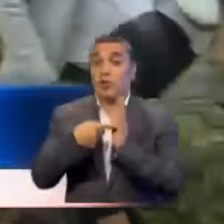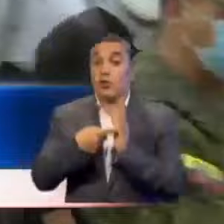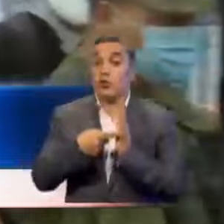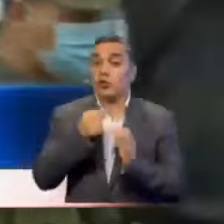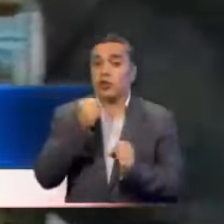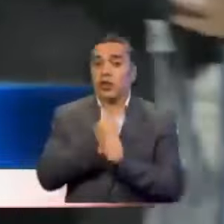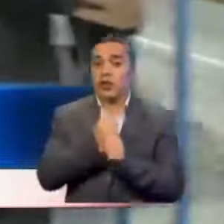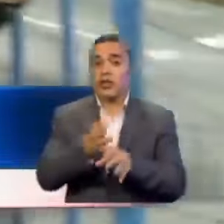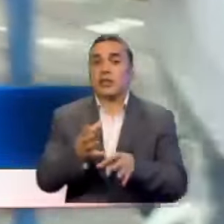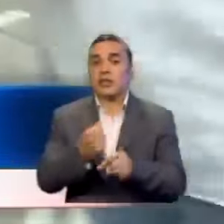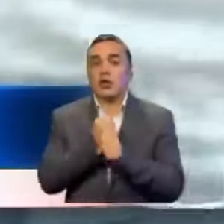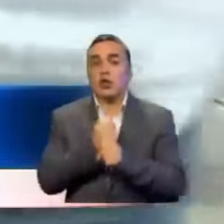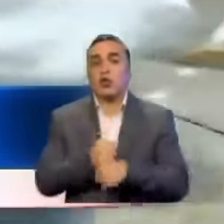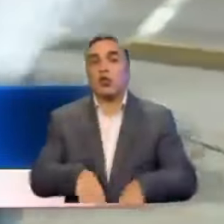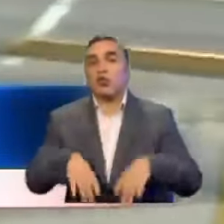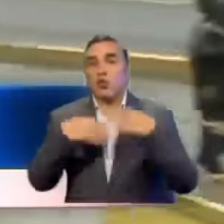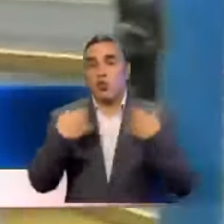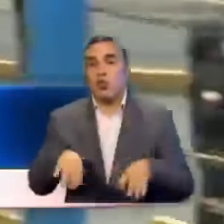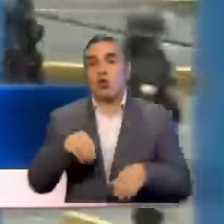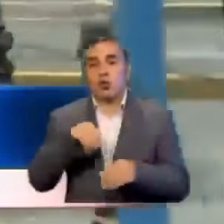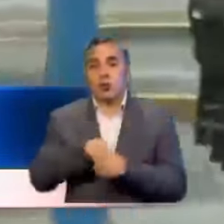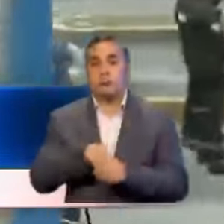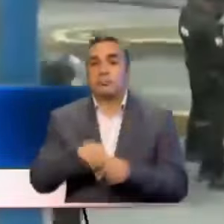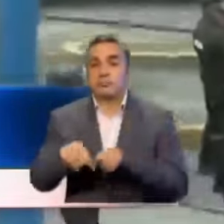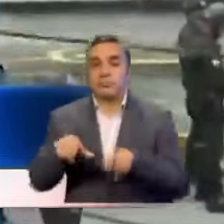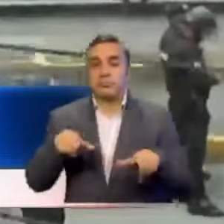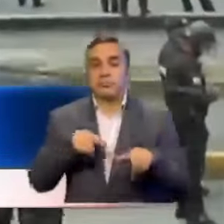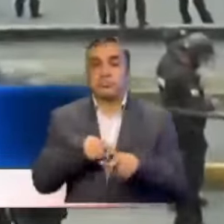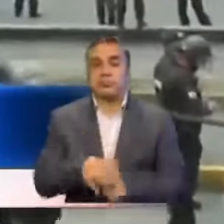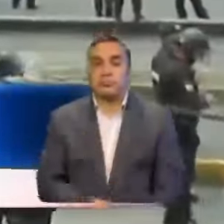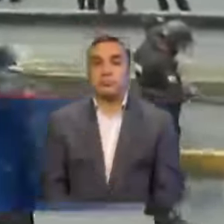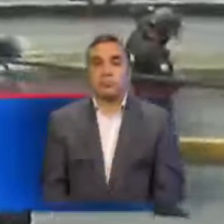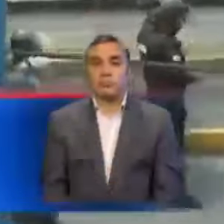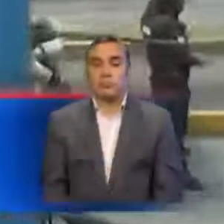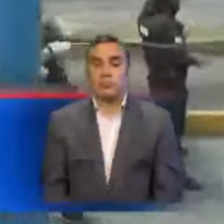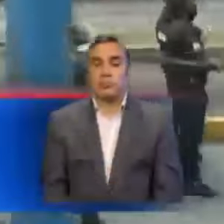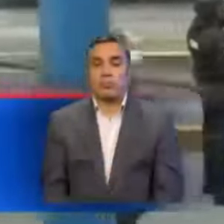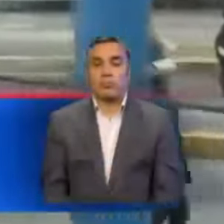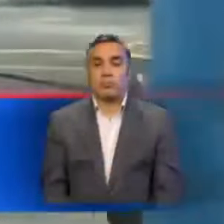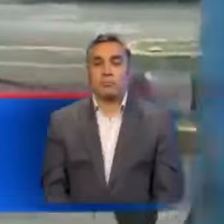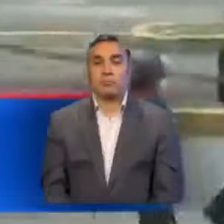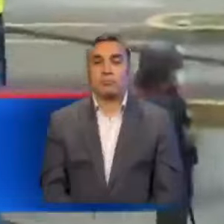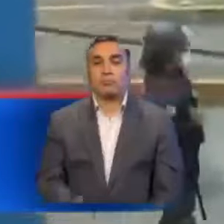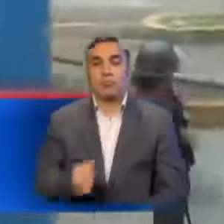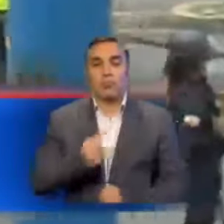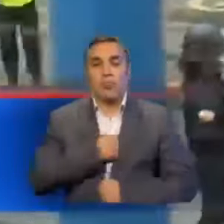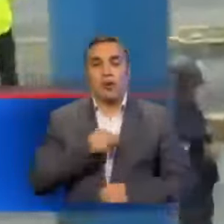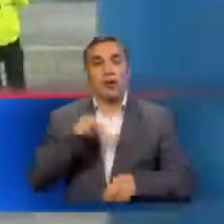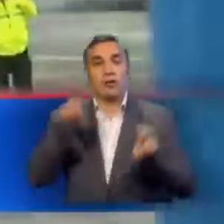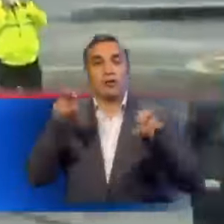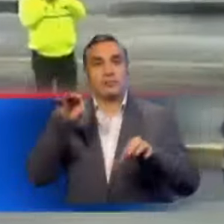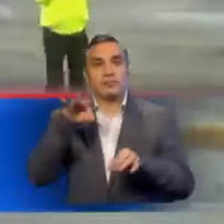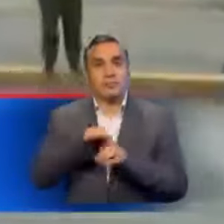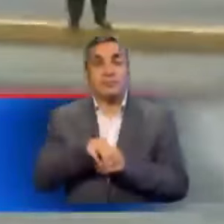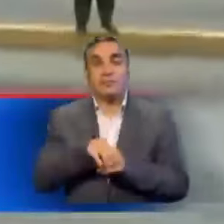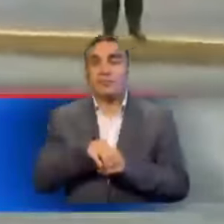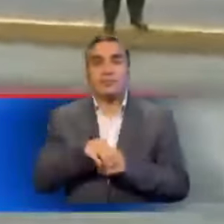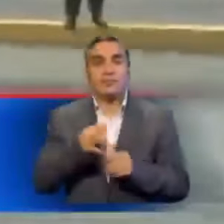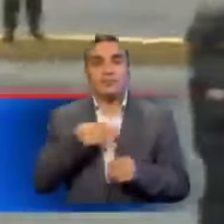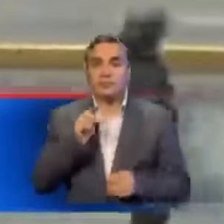del operativo de seguridad que se ha desplegado aquí alrededor del organismo electoral, en donde